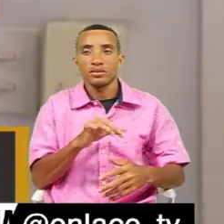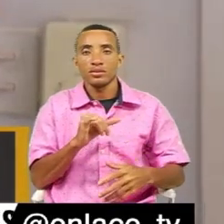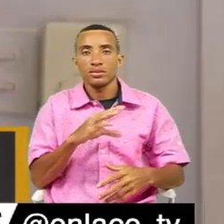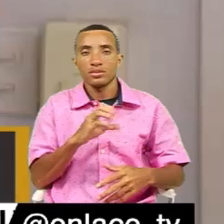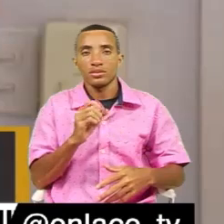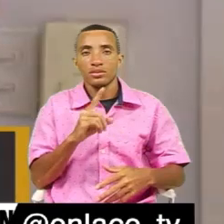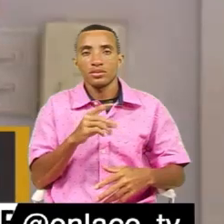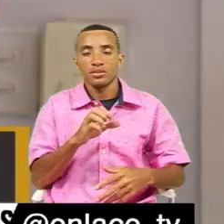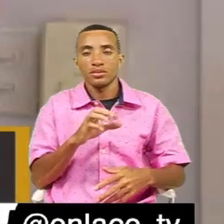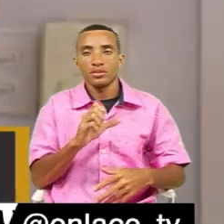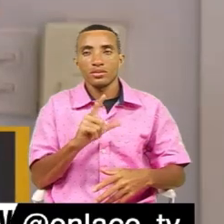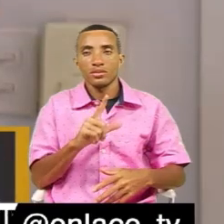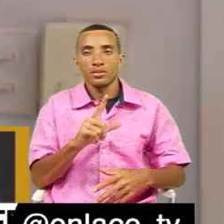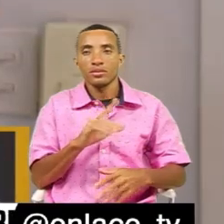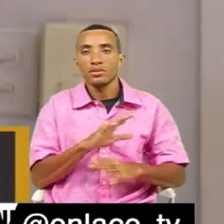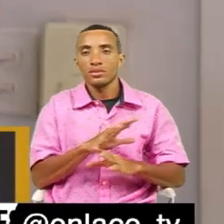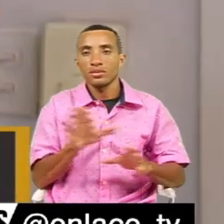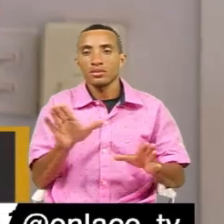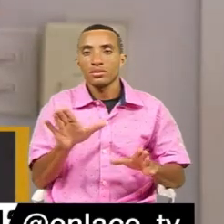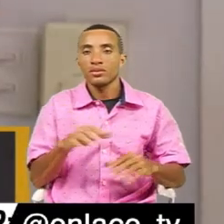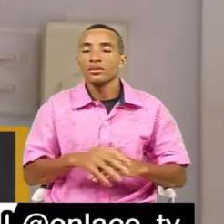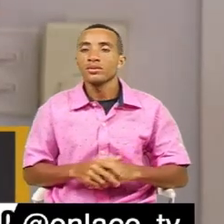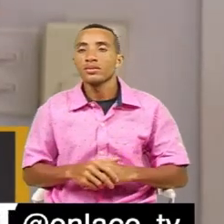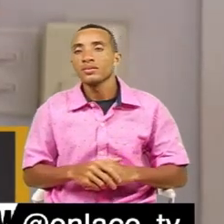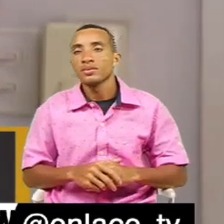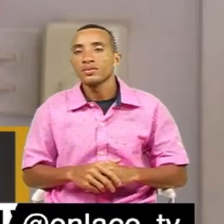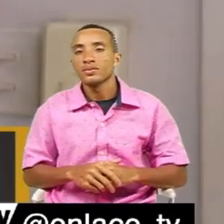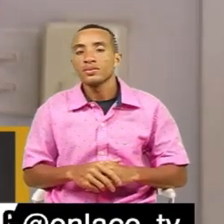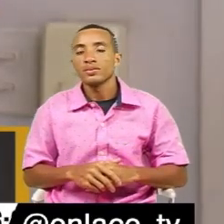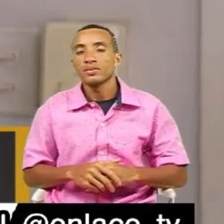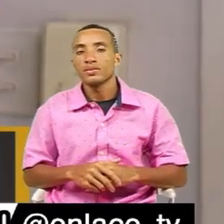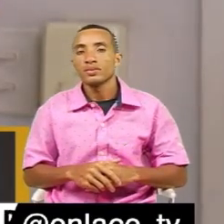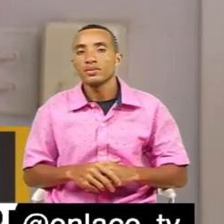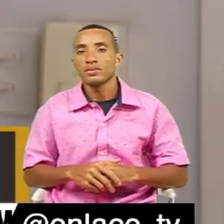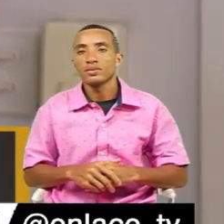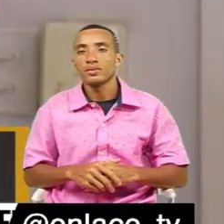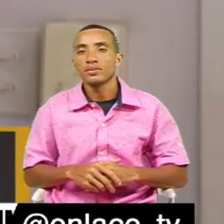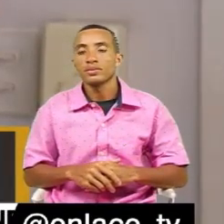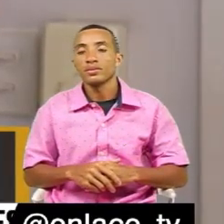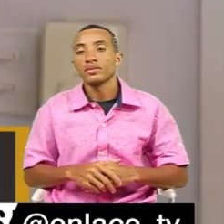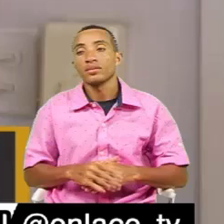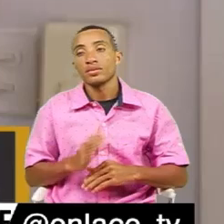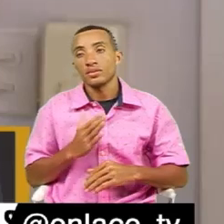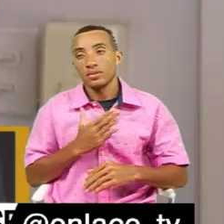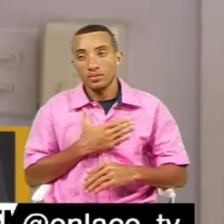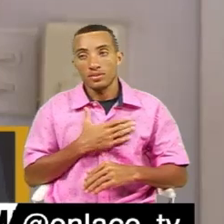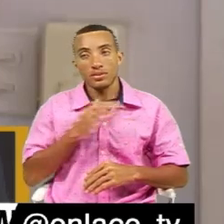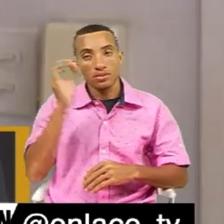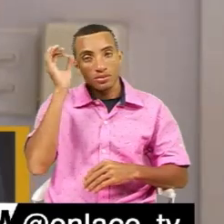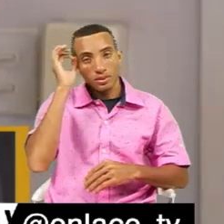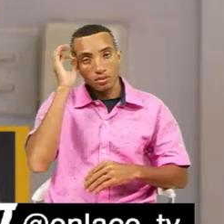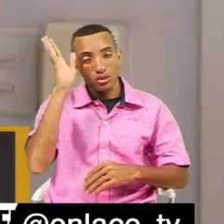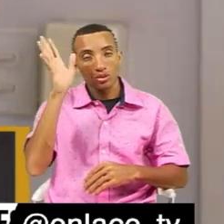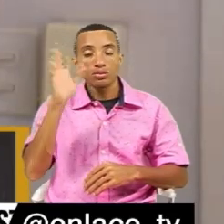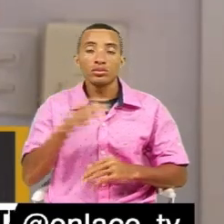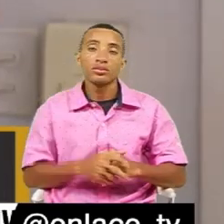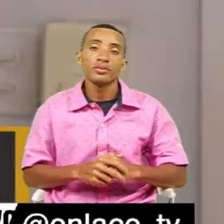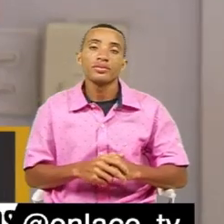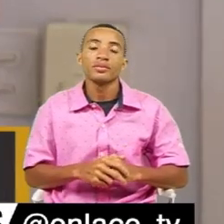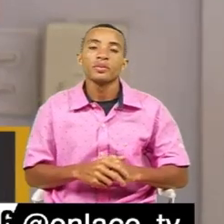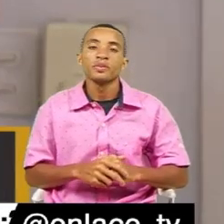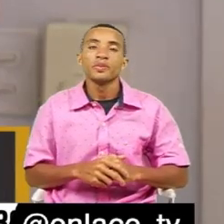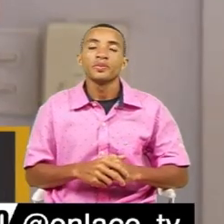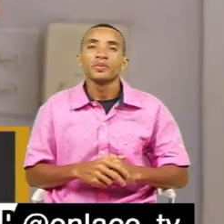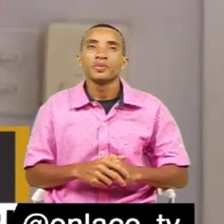la diócesis y concretamente para mí es un gran paso hacia la paz. Yo